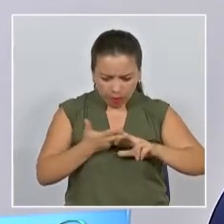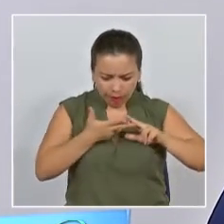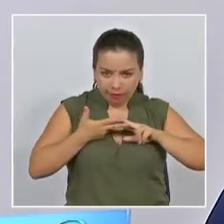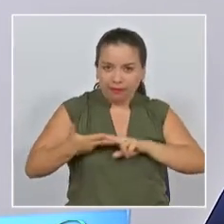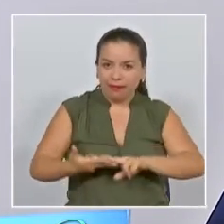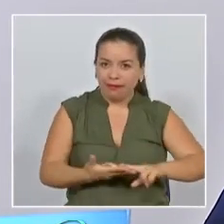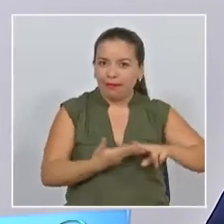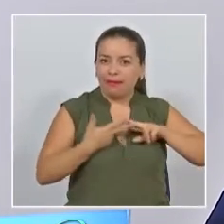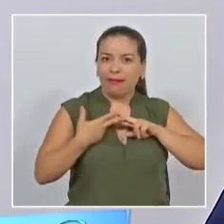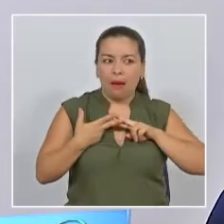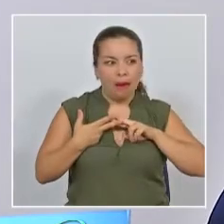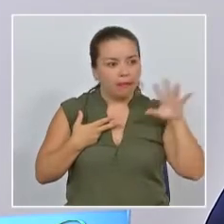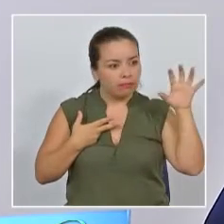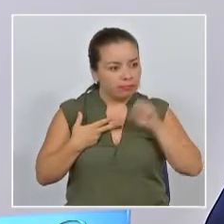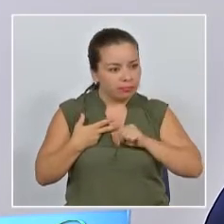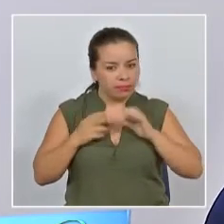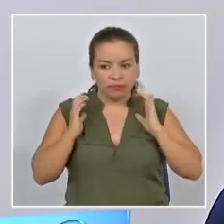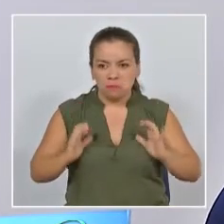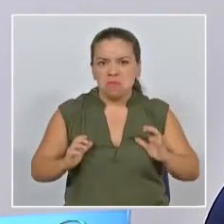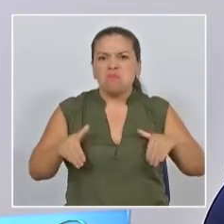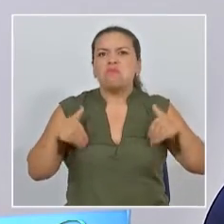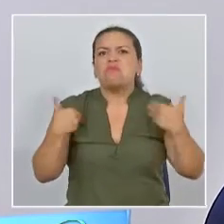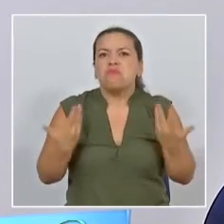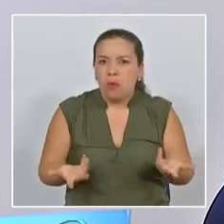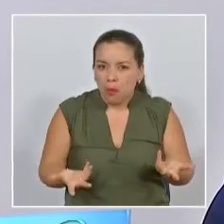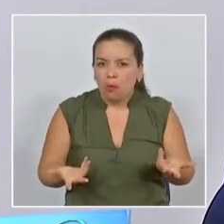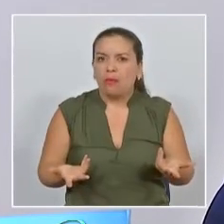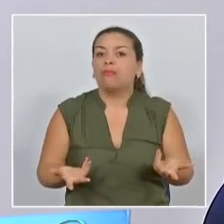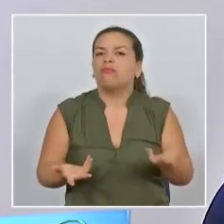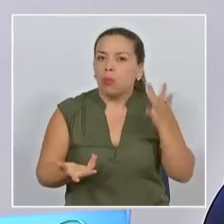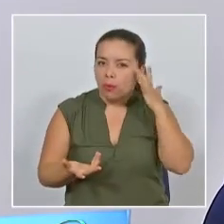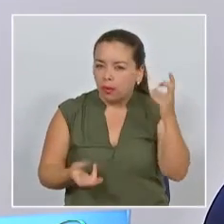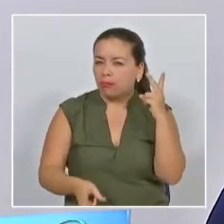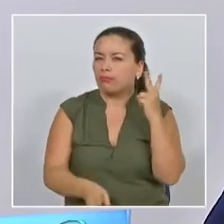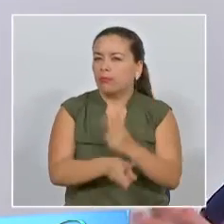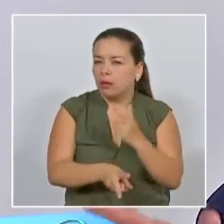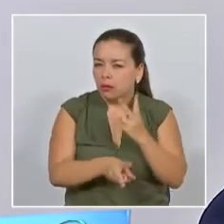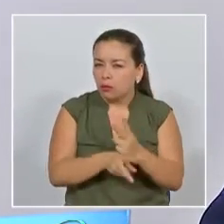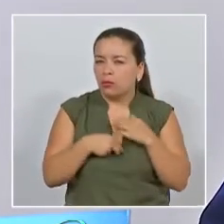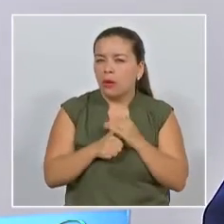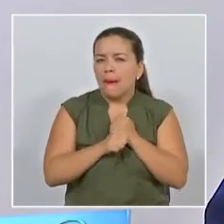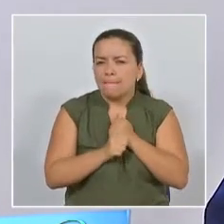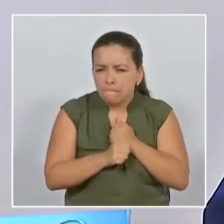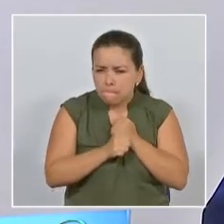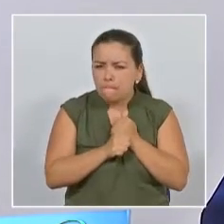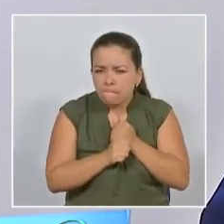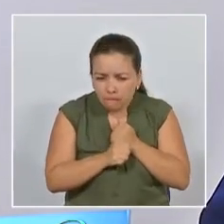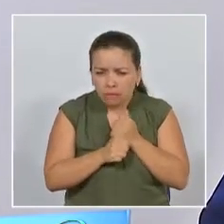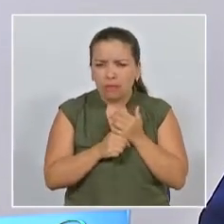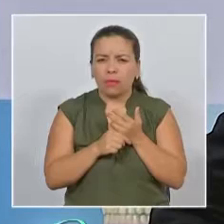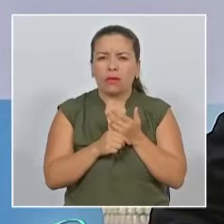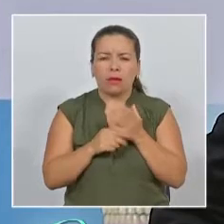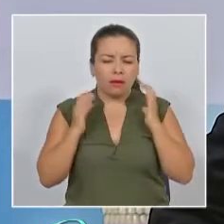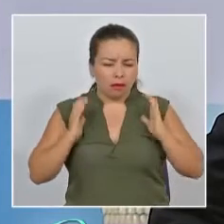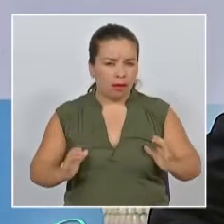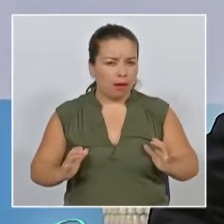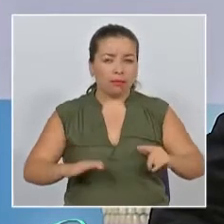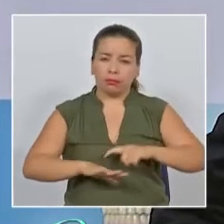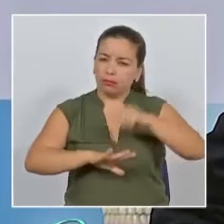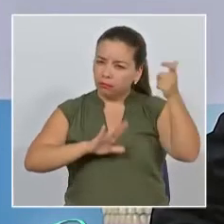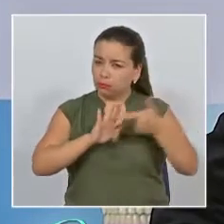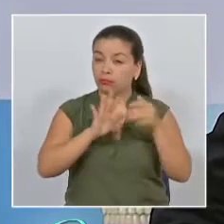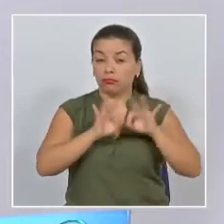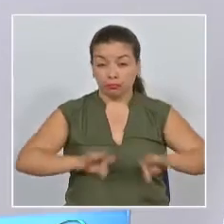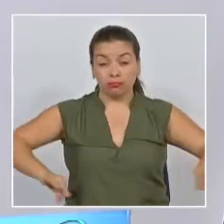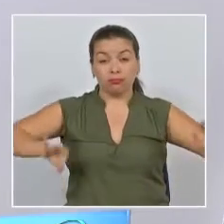que conozcamos qué es lo que pasa, cómo funciona, por qué es tan peligroso un estreñimiento, una hipertensión. Que aprendamos anatomía. Que aprendamos algo de